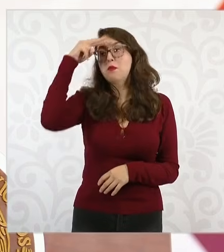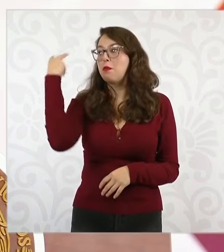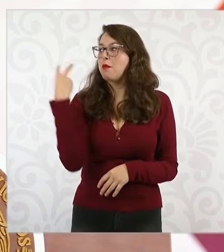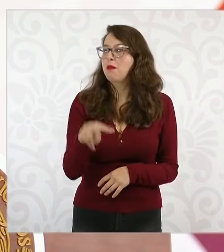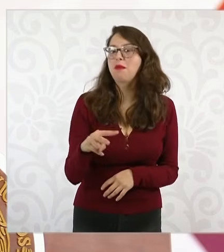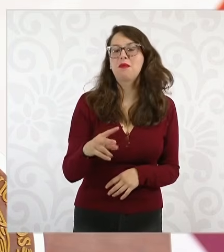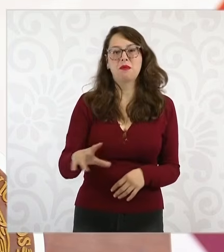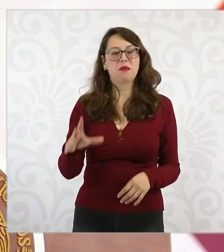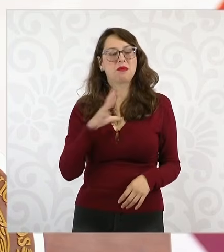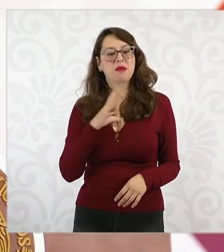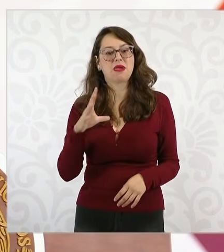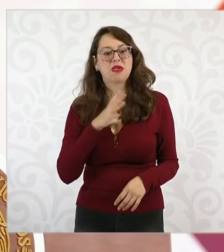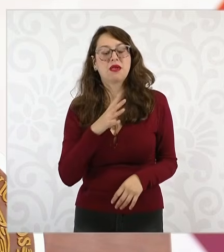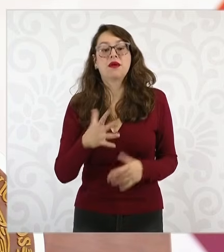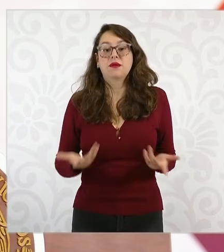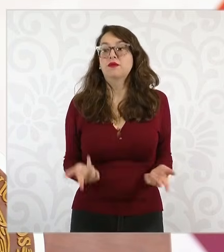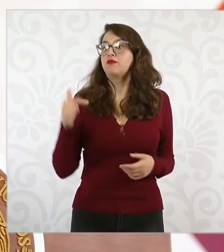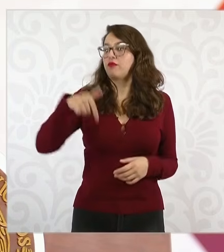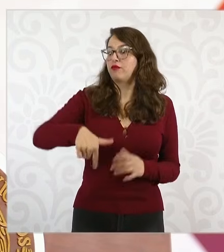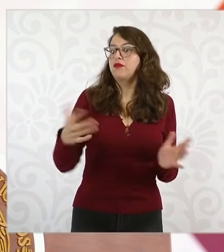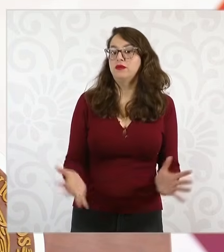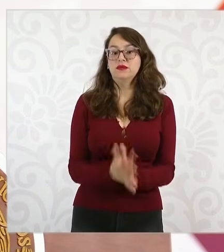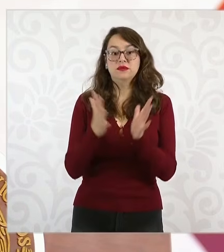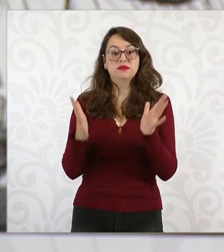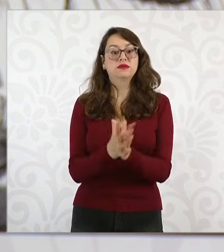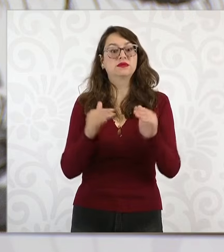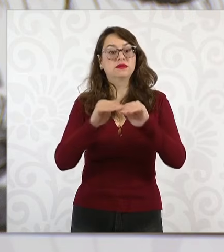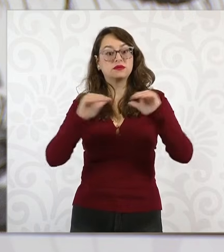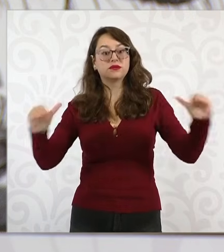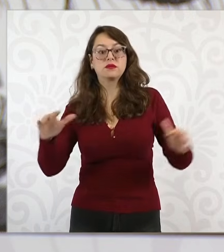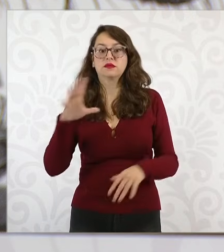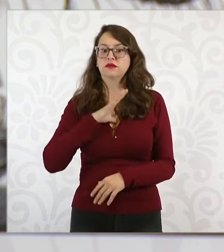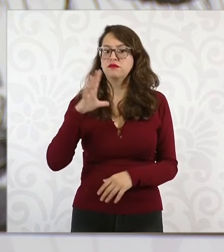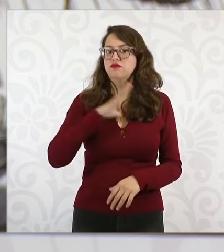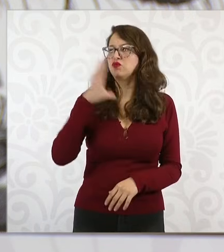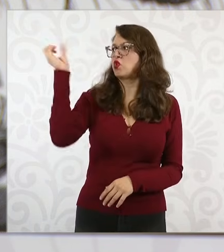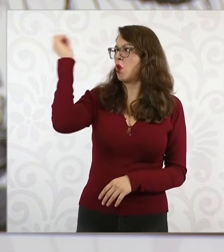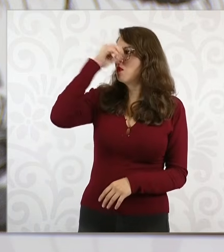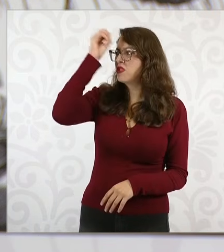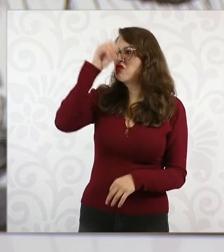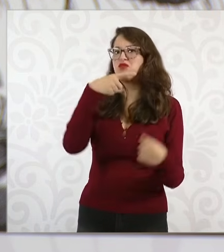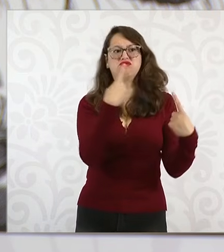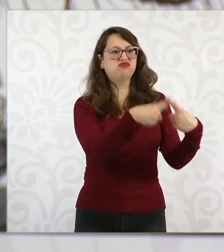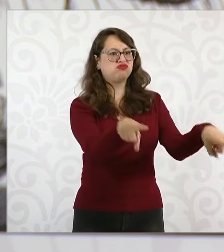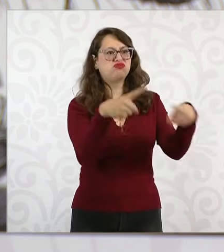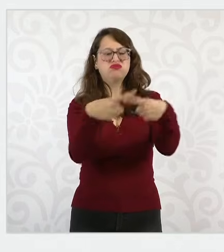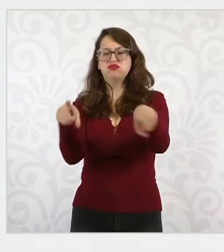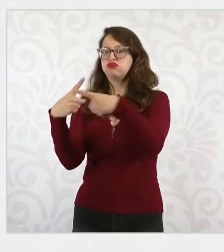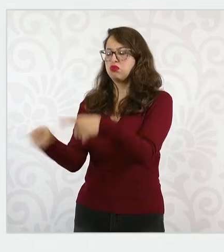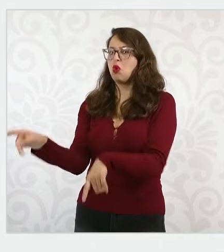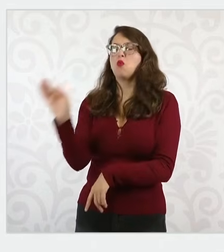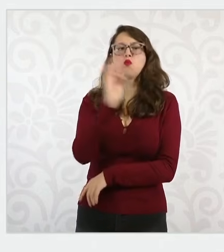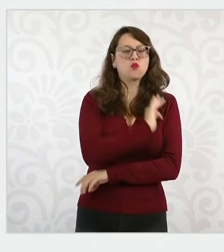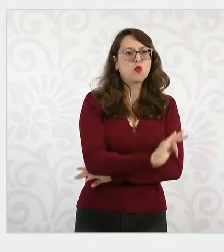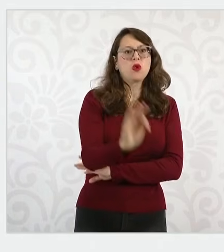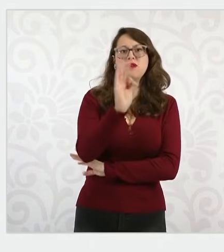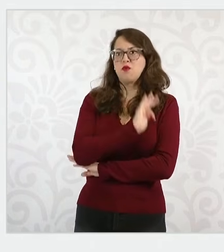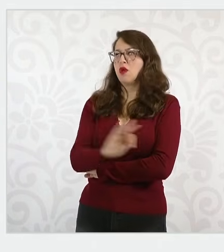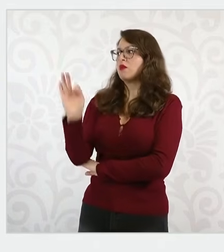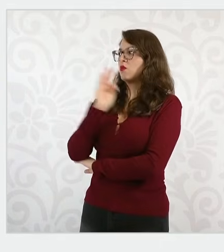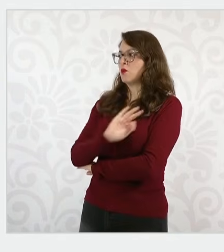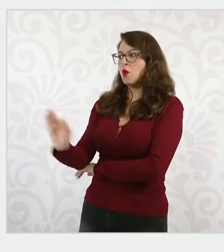Y afortunadamente hay democracia en nuestro país y cada quien puede opinar de una manera distinta. Lo que hay que